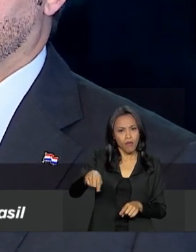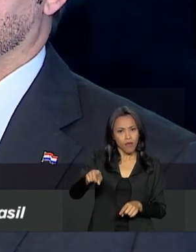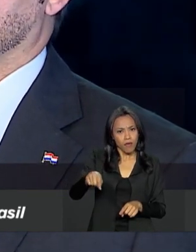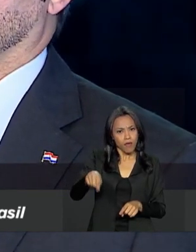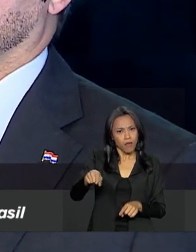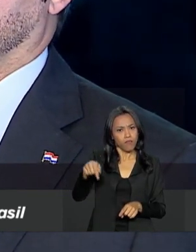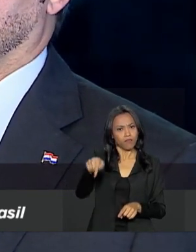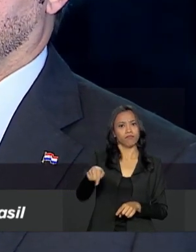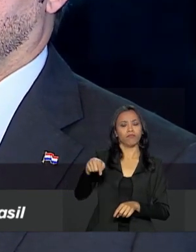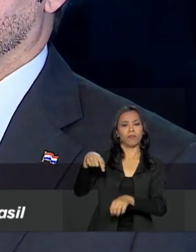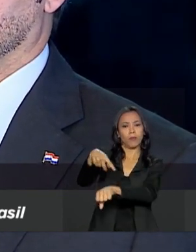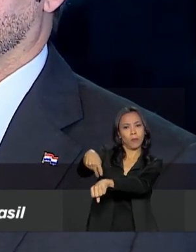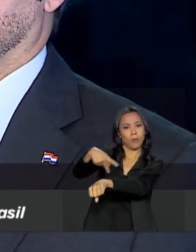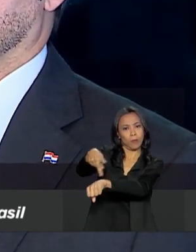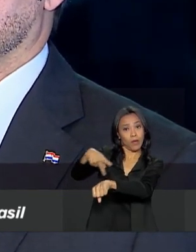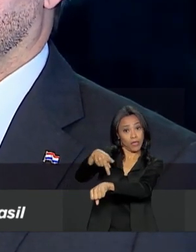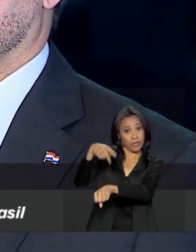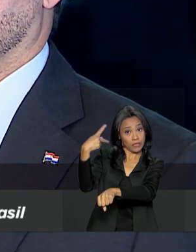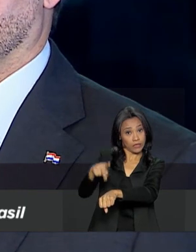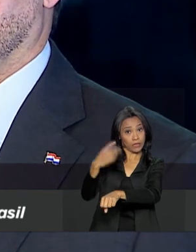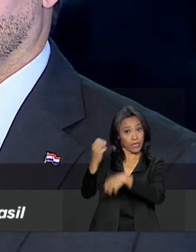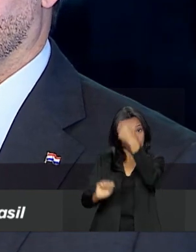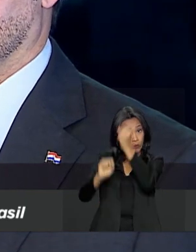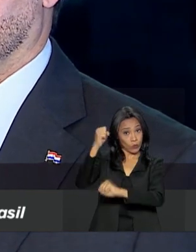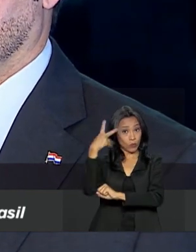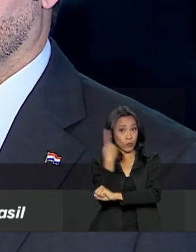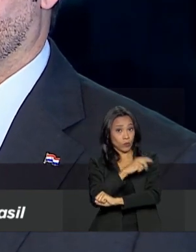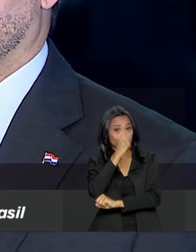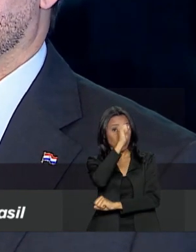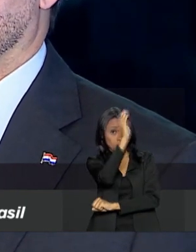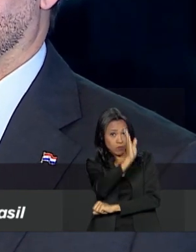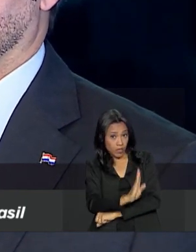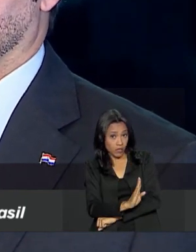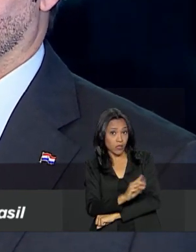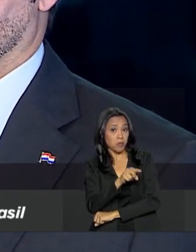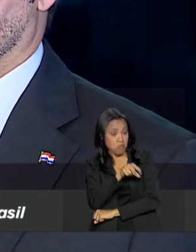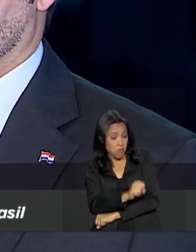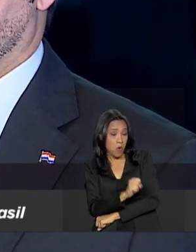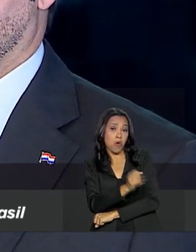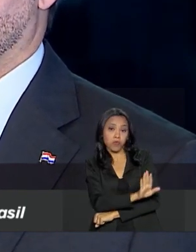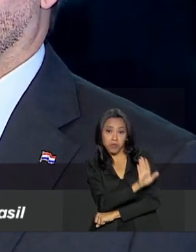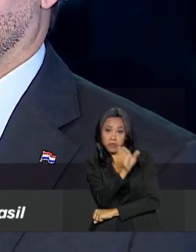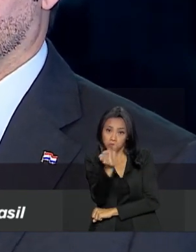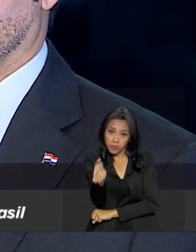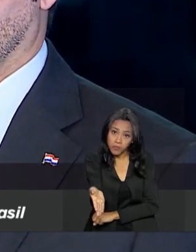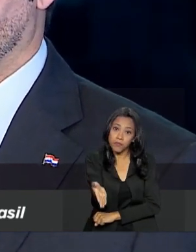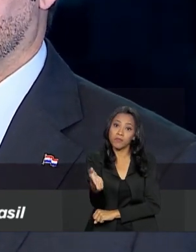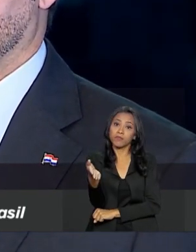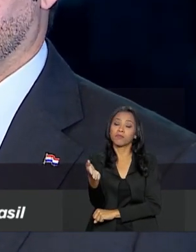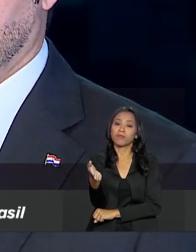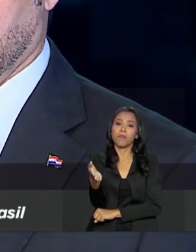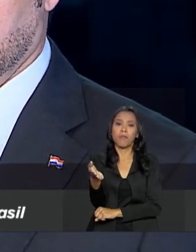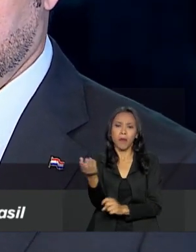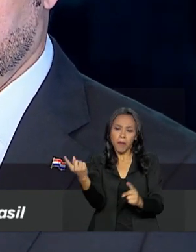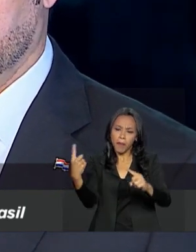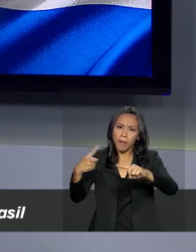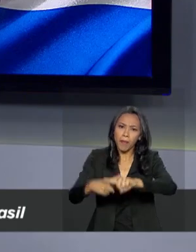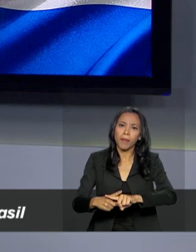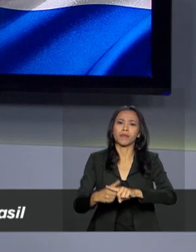un país donde la industria brasileña le pueda servir para mejorar su